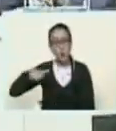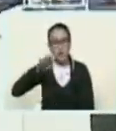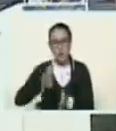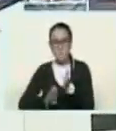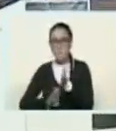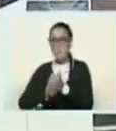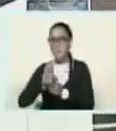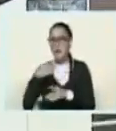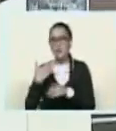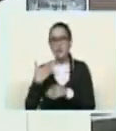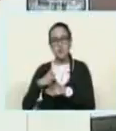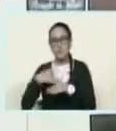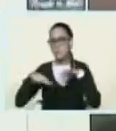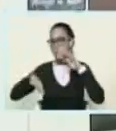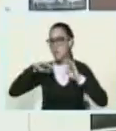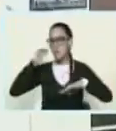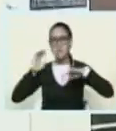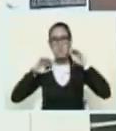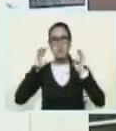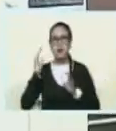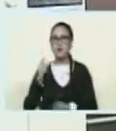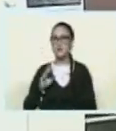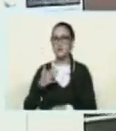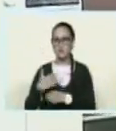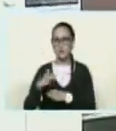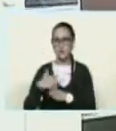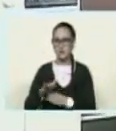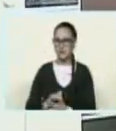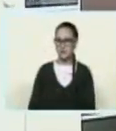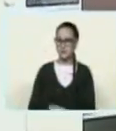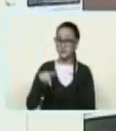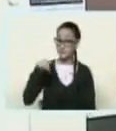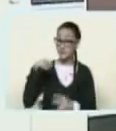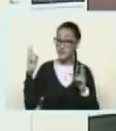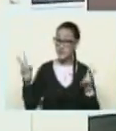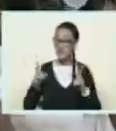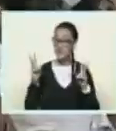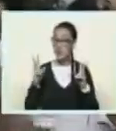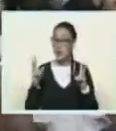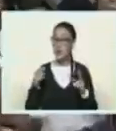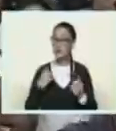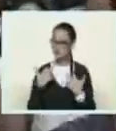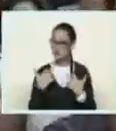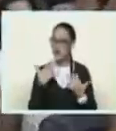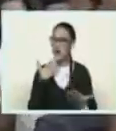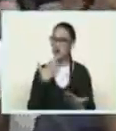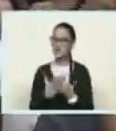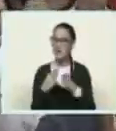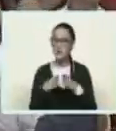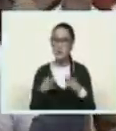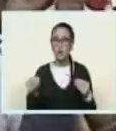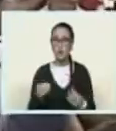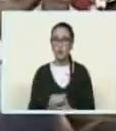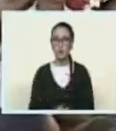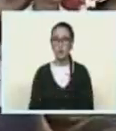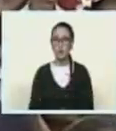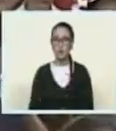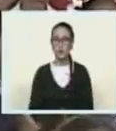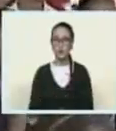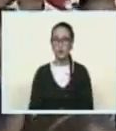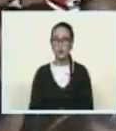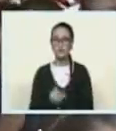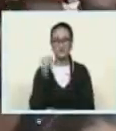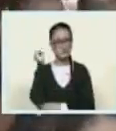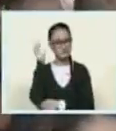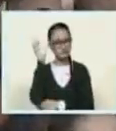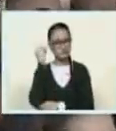dificultades. Esta victoria es, y aquí quiero agradecer a todas y a todos, ustedes han hecho